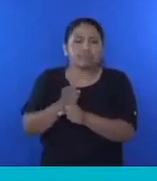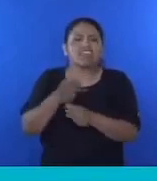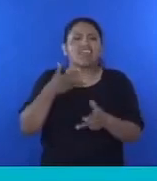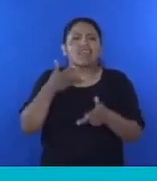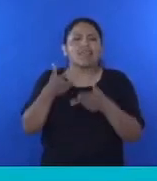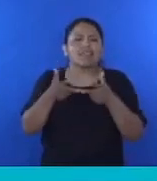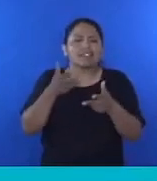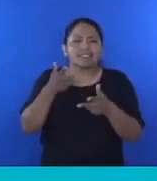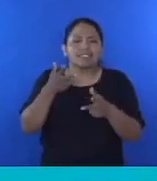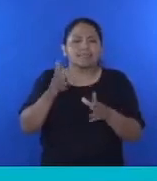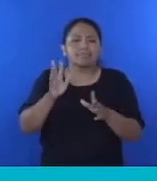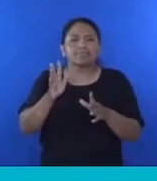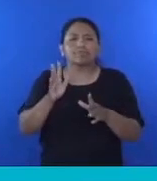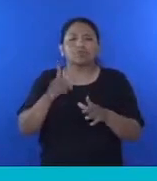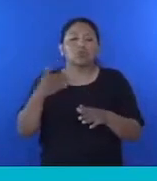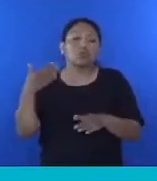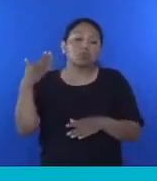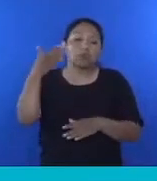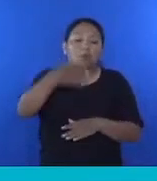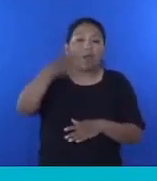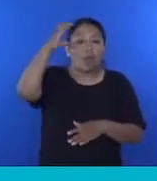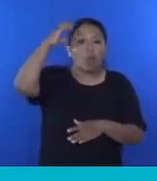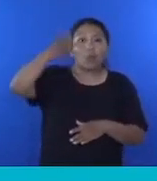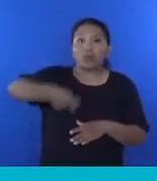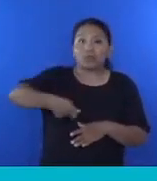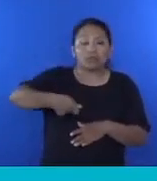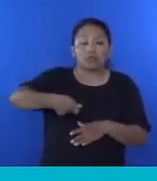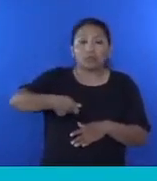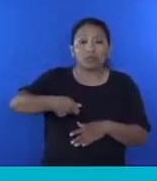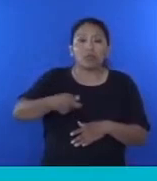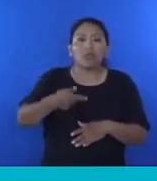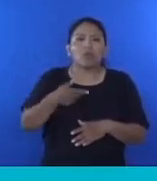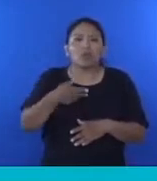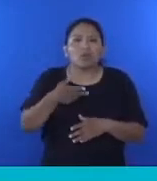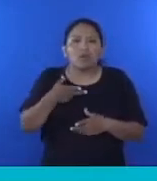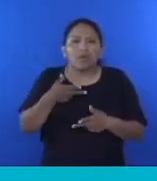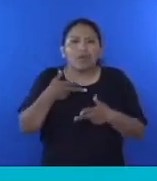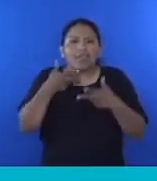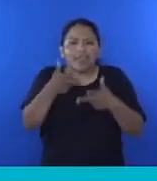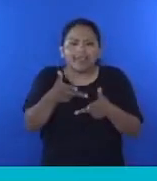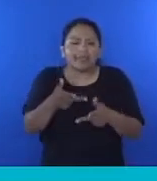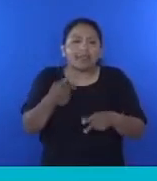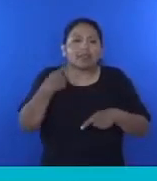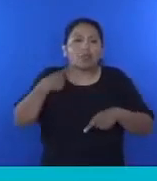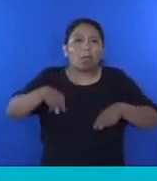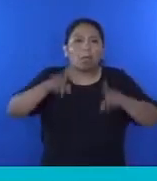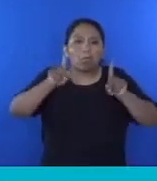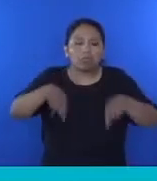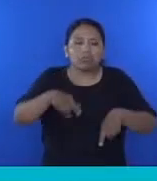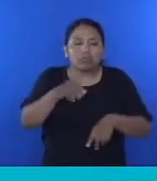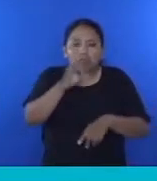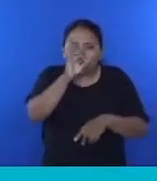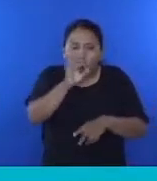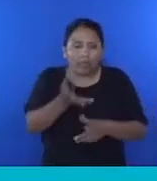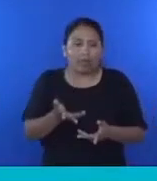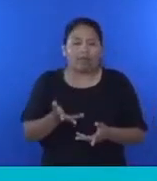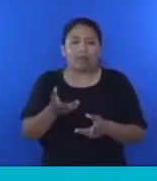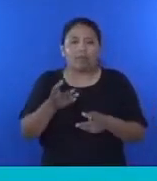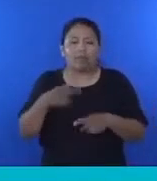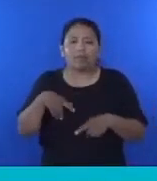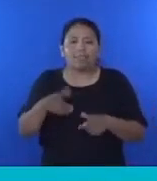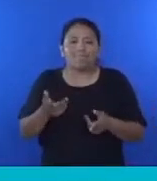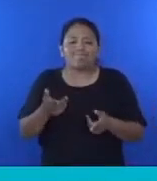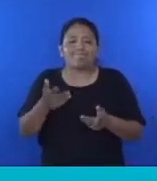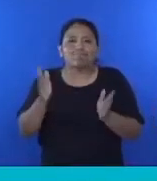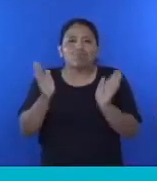decía siempre que cuando uno va a un juicio, nunca puede decir, esto no lo sé. Porque decía, la ignorancia no puede